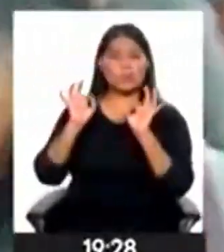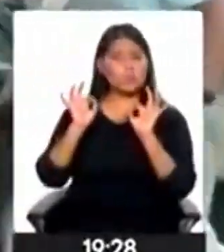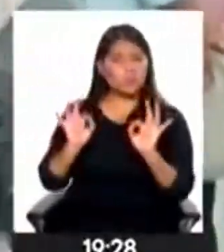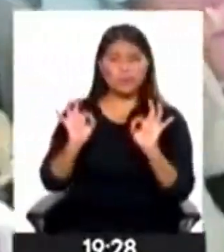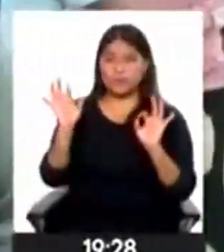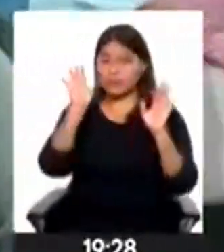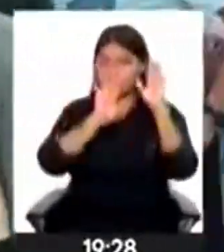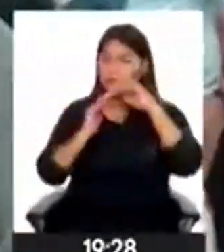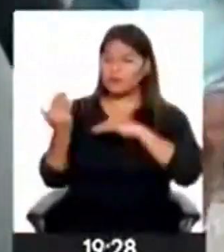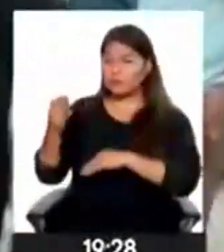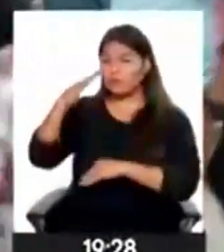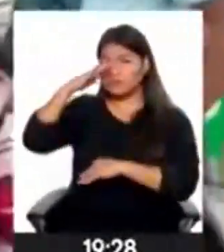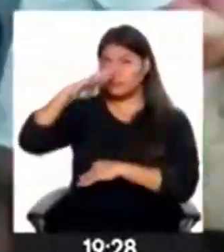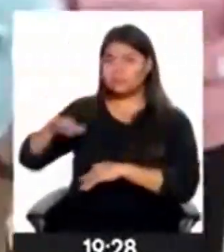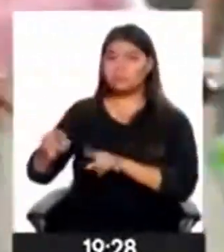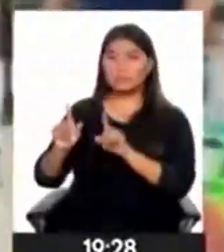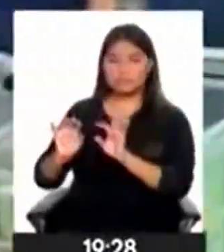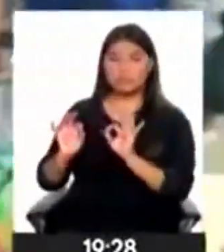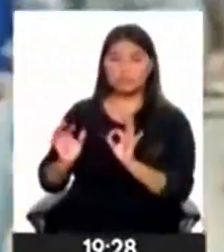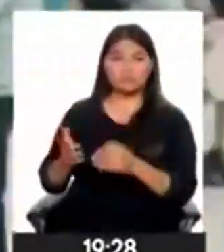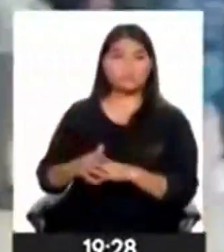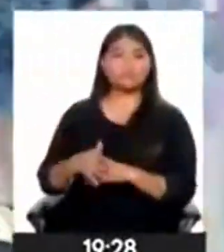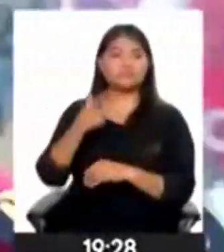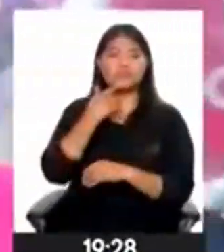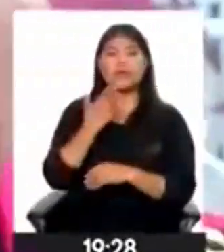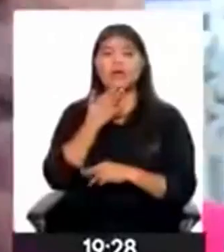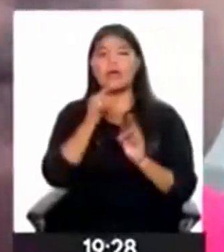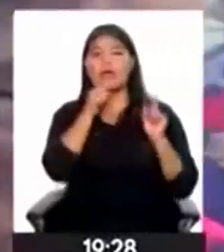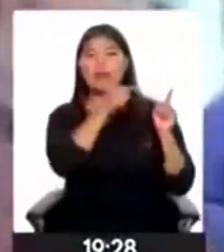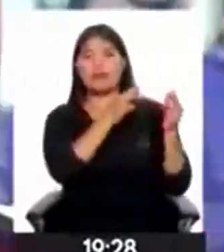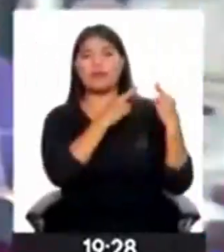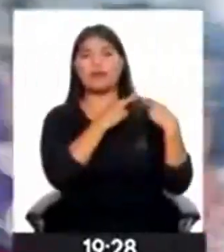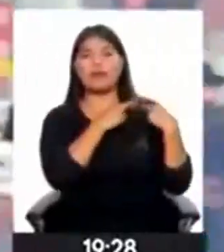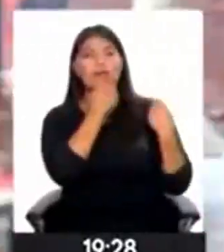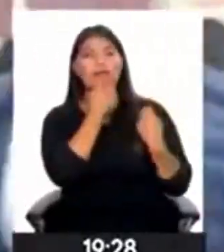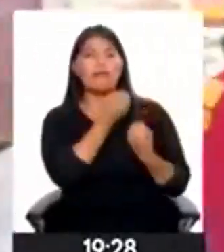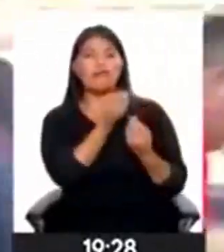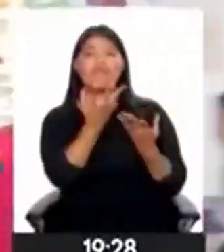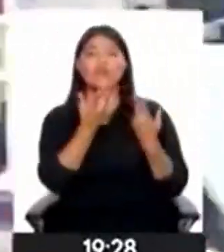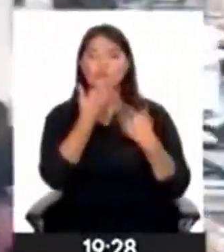el motivo por qué se quedaron atrapados? Eso es, ya le corresponde a la entidad. Ok, gracias.